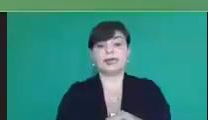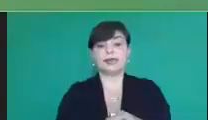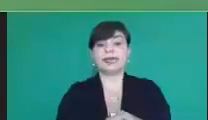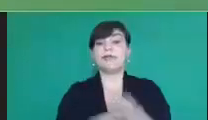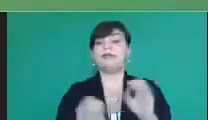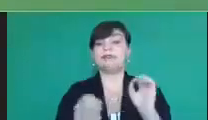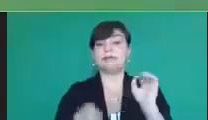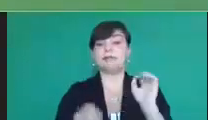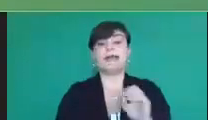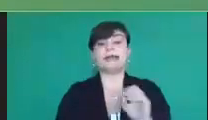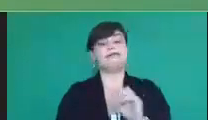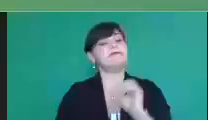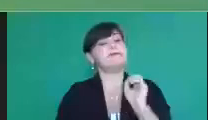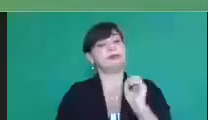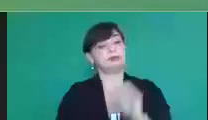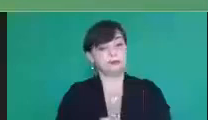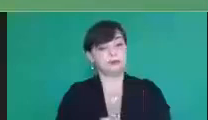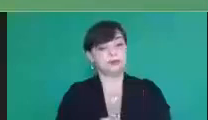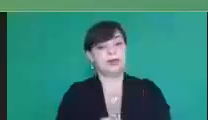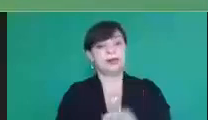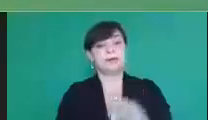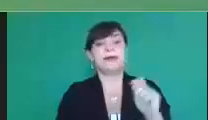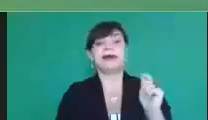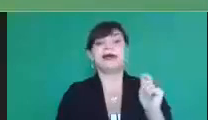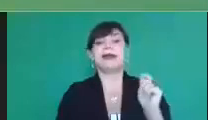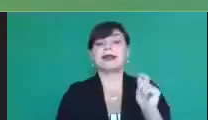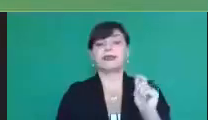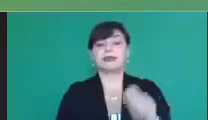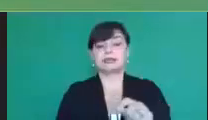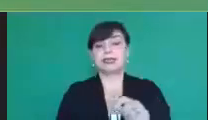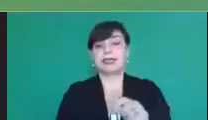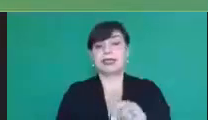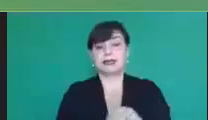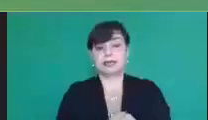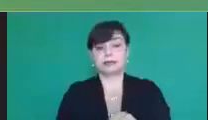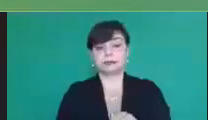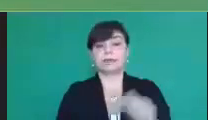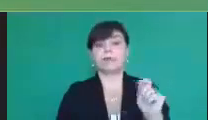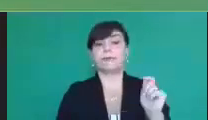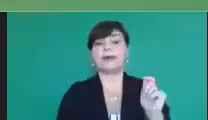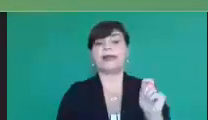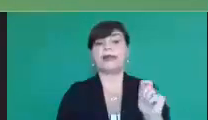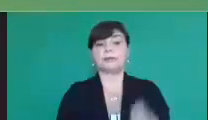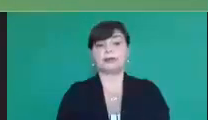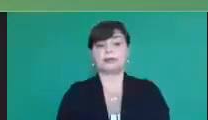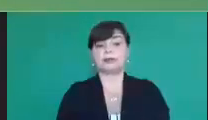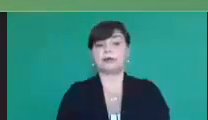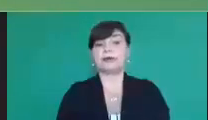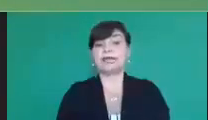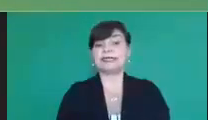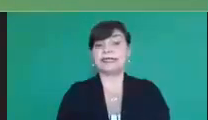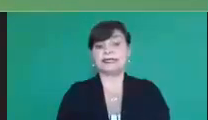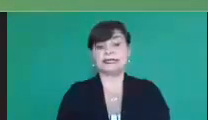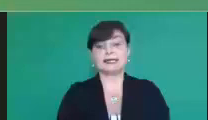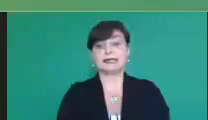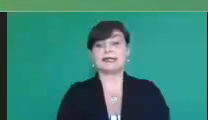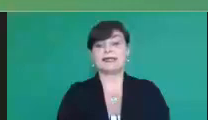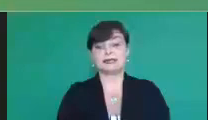el principal factor para reducir el riesgo para la prevención es la